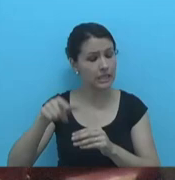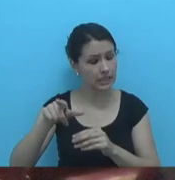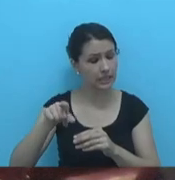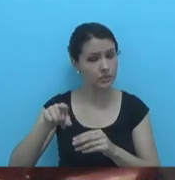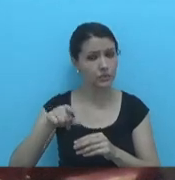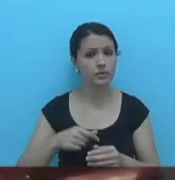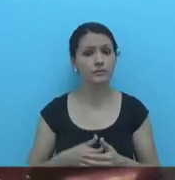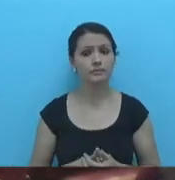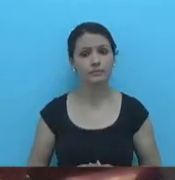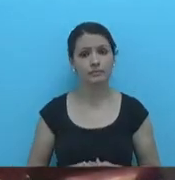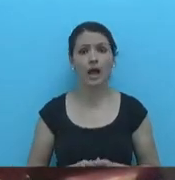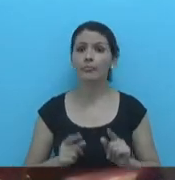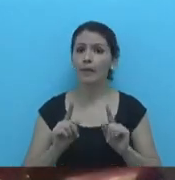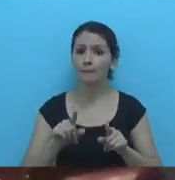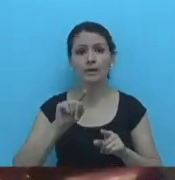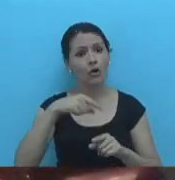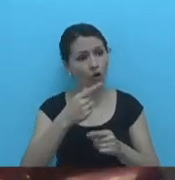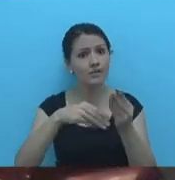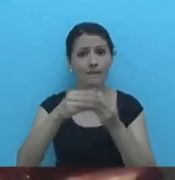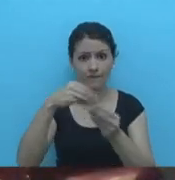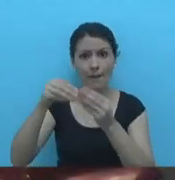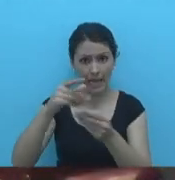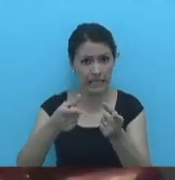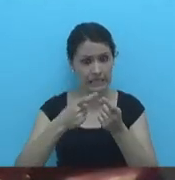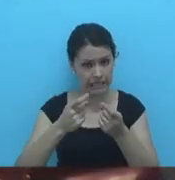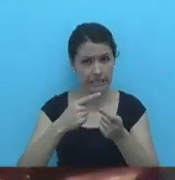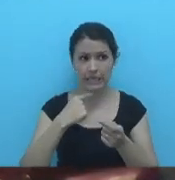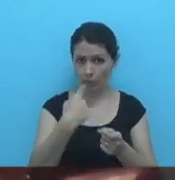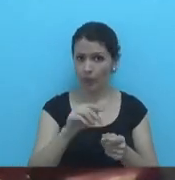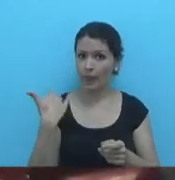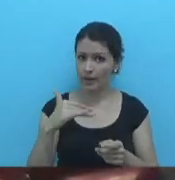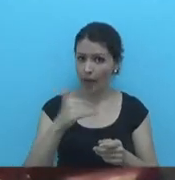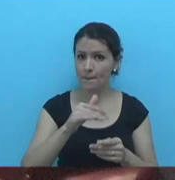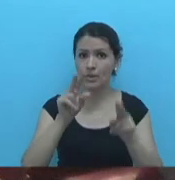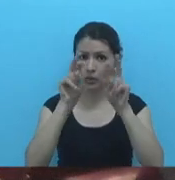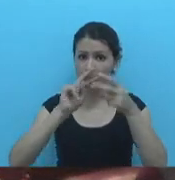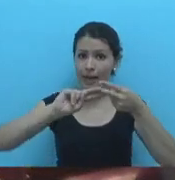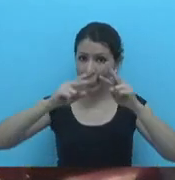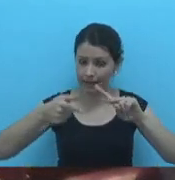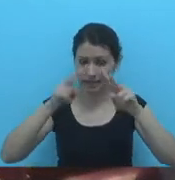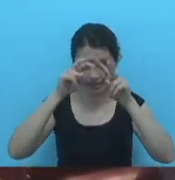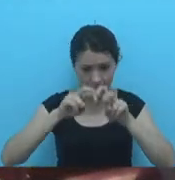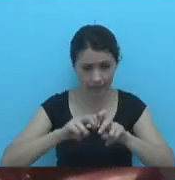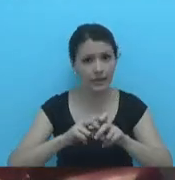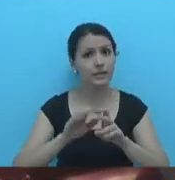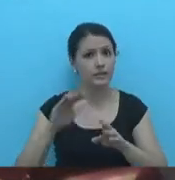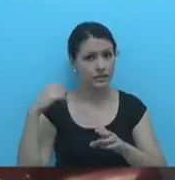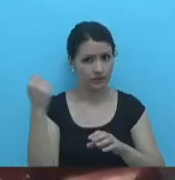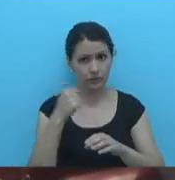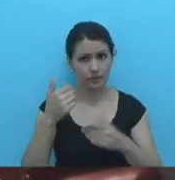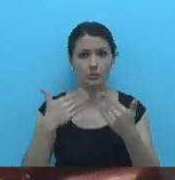lo desconoce y de las otras familias que necesitan también respuesta con respecto a los ADN, sería muy importante que se